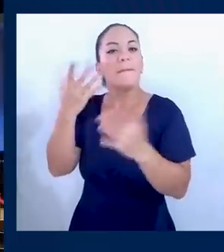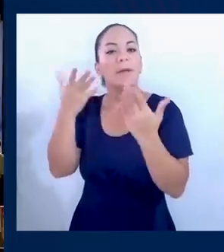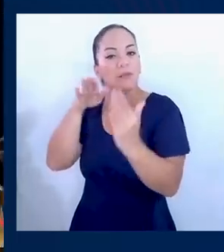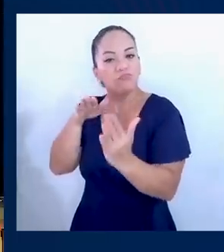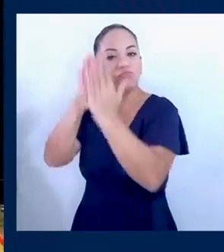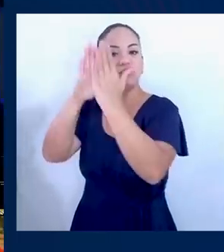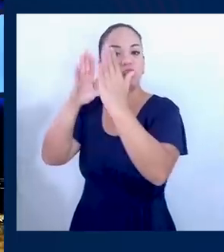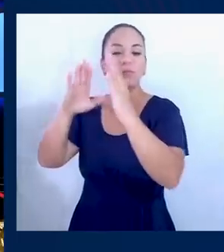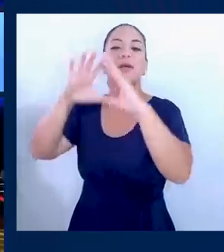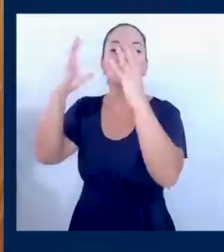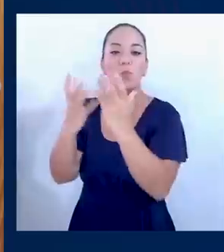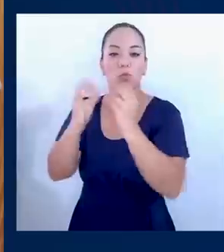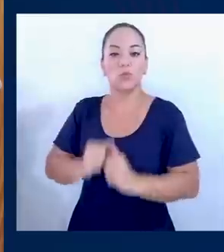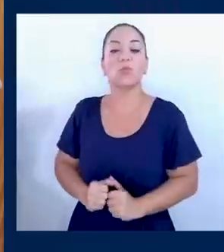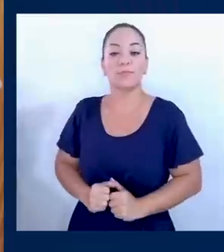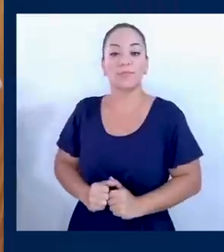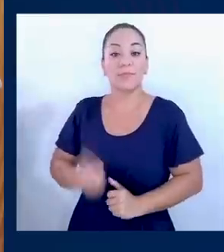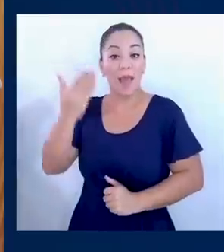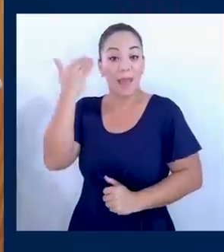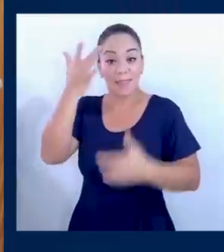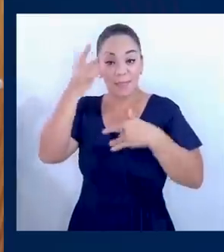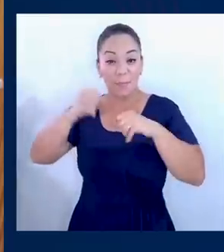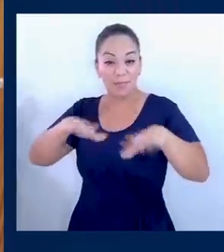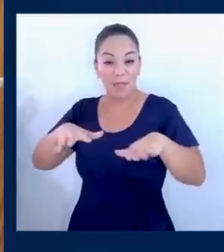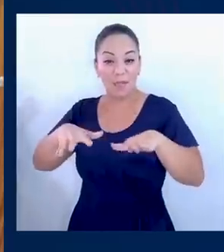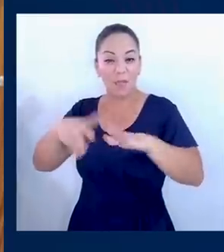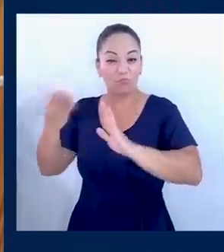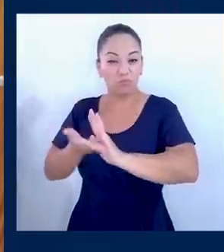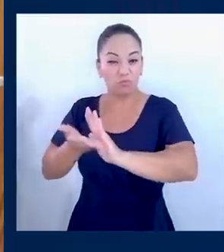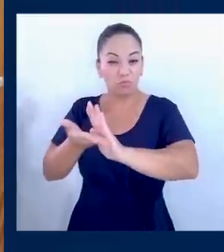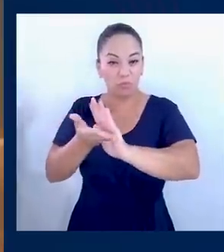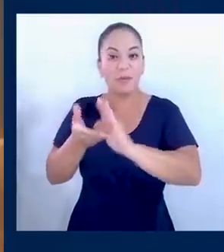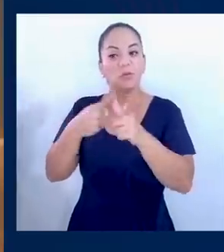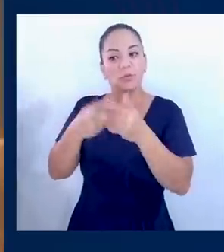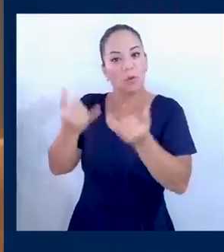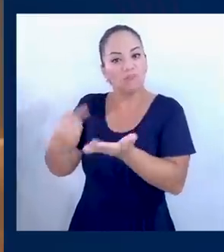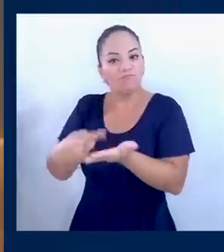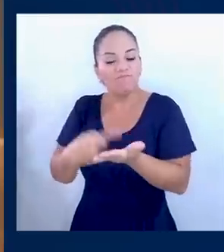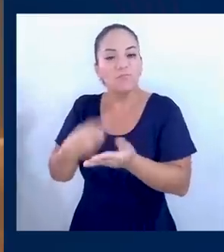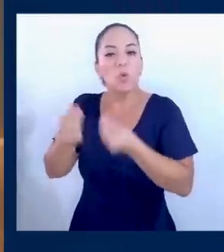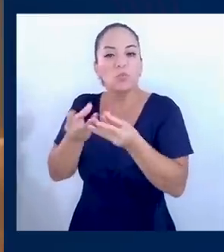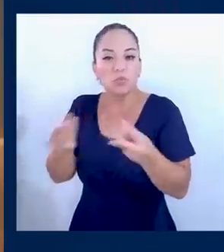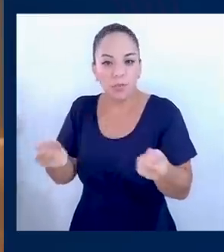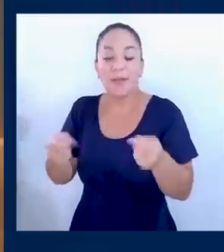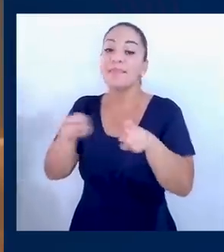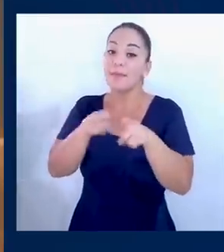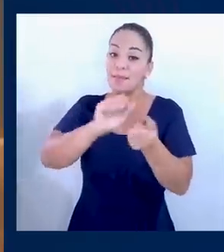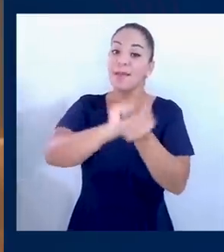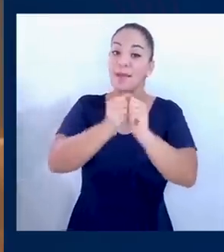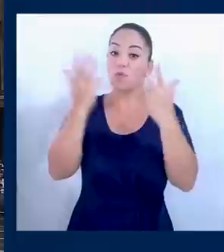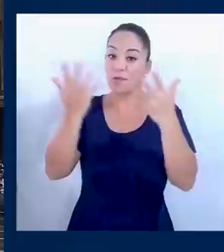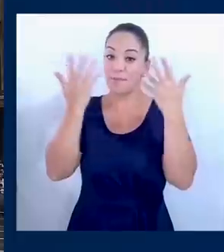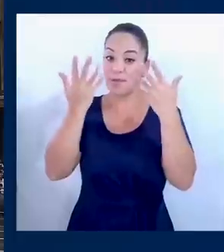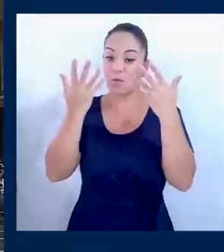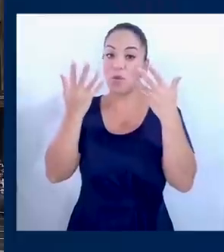desafíos derivados este año de las consecuencias de la pandemia, los efectos del cambio climático y de la guerra de